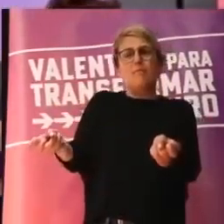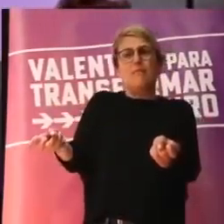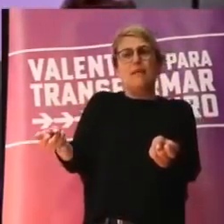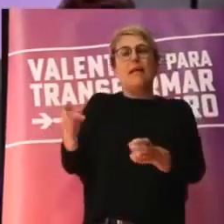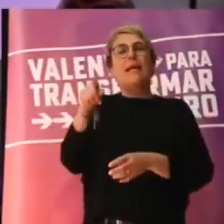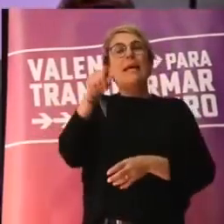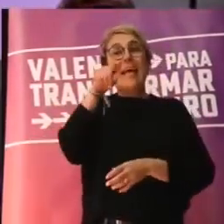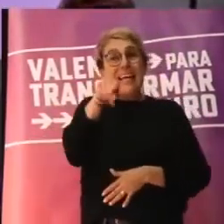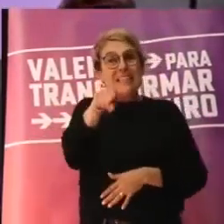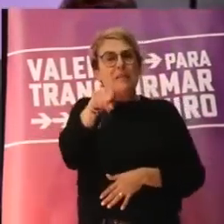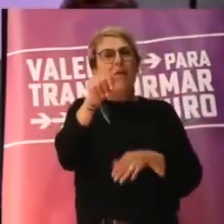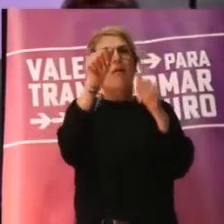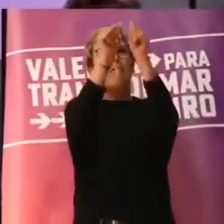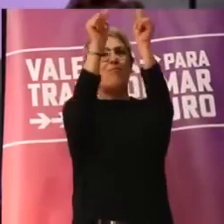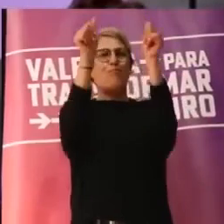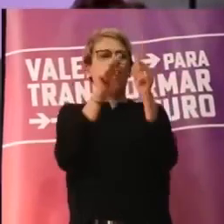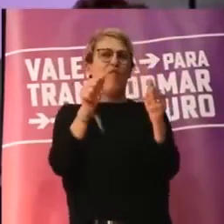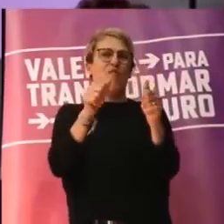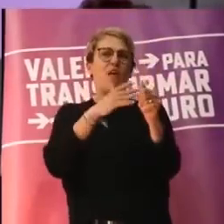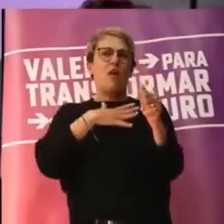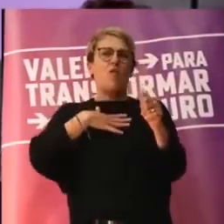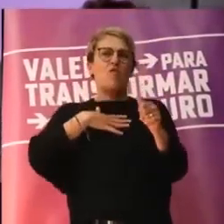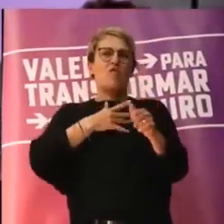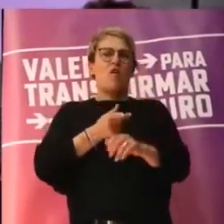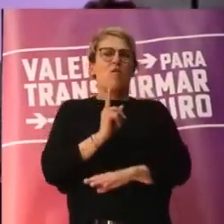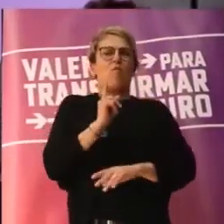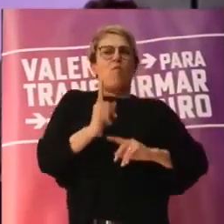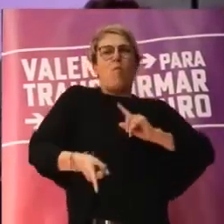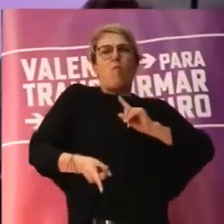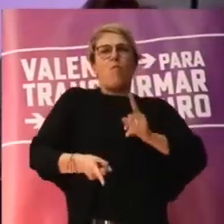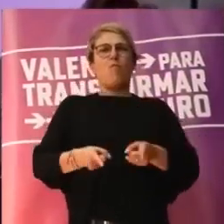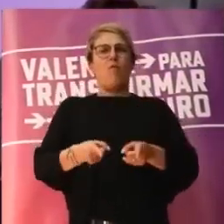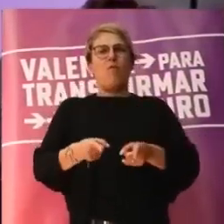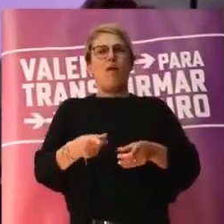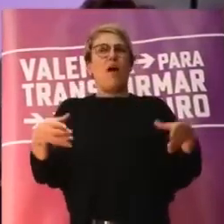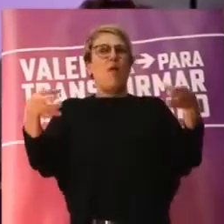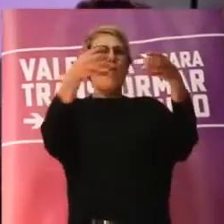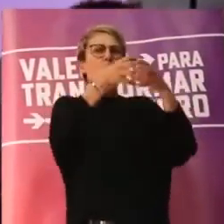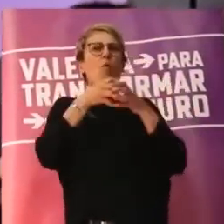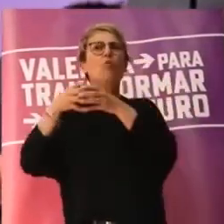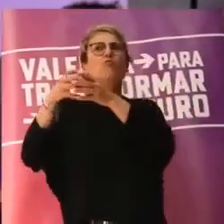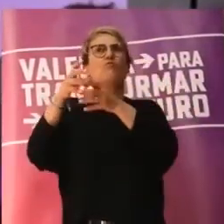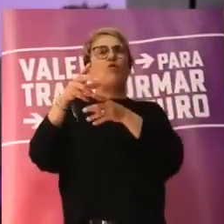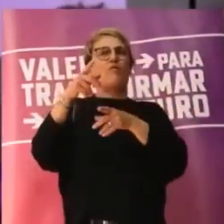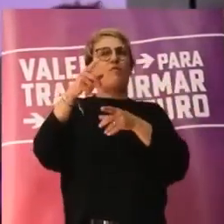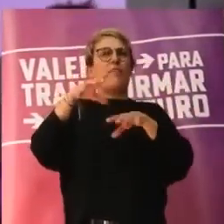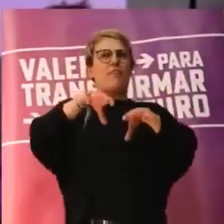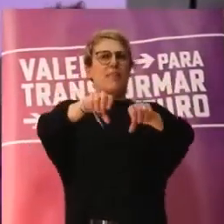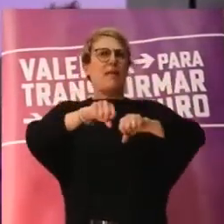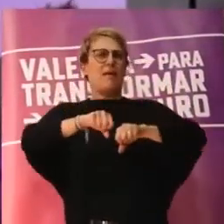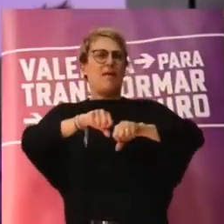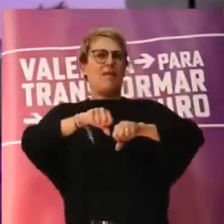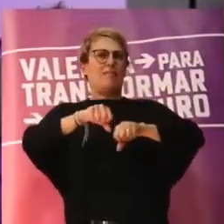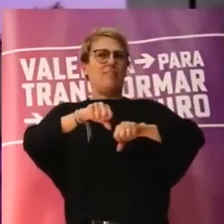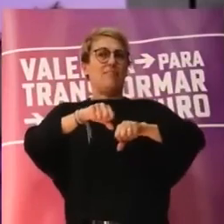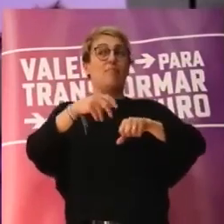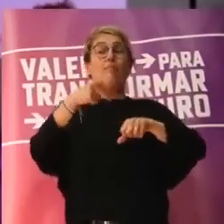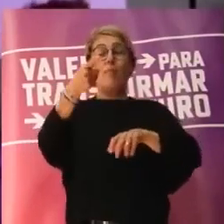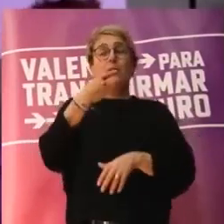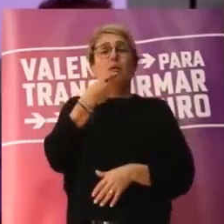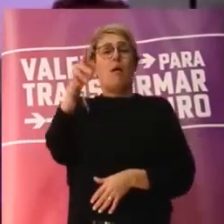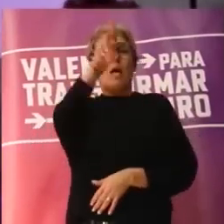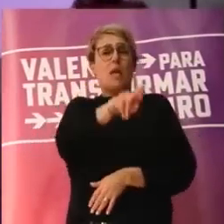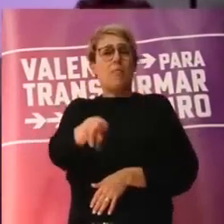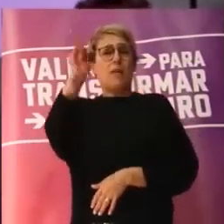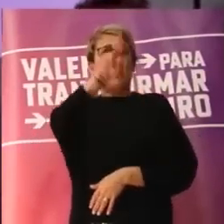es el modelo que quieren imponer al conjunto del Estado. Por eso no paran de repetir que Madrid